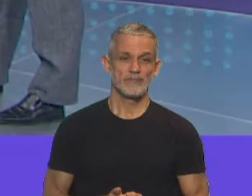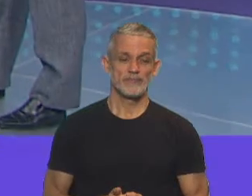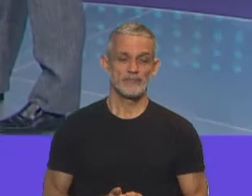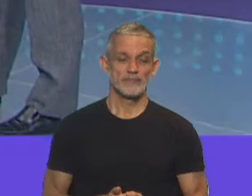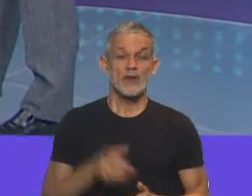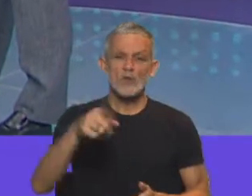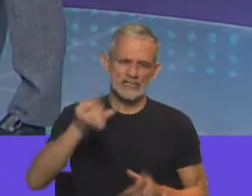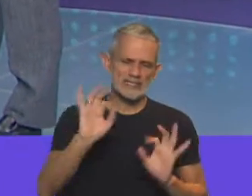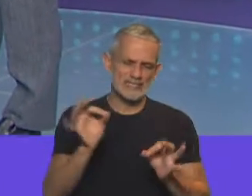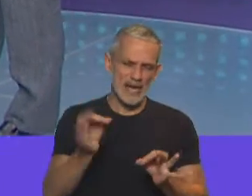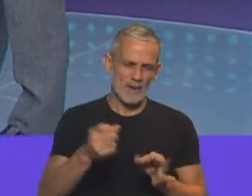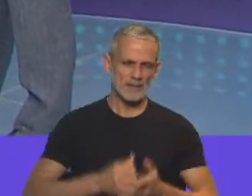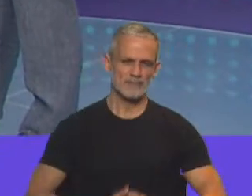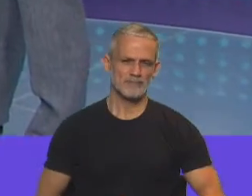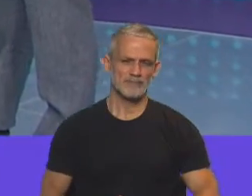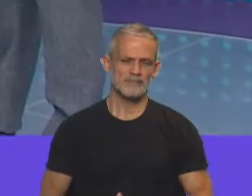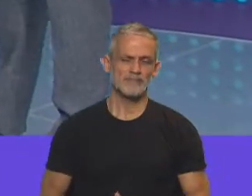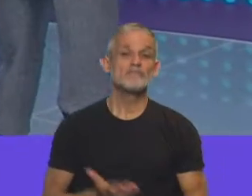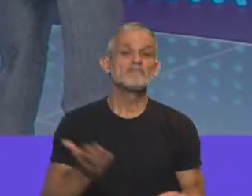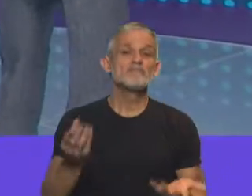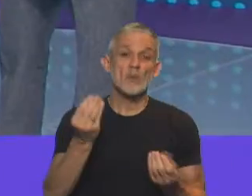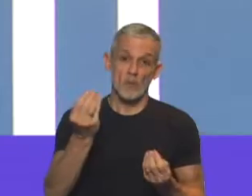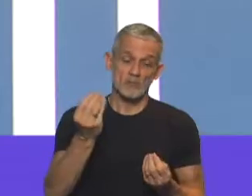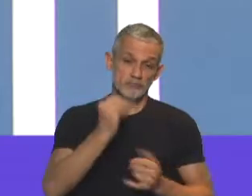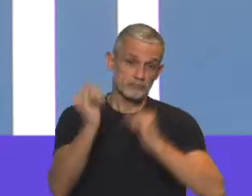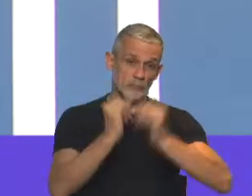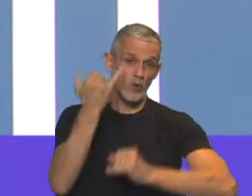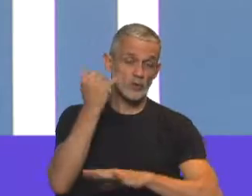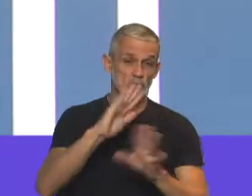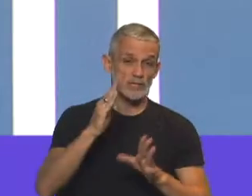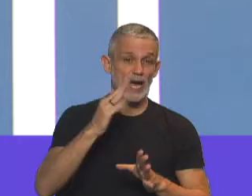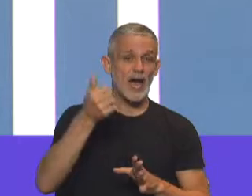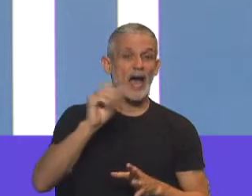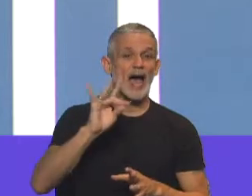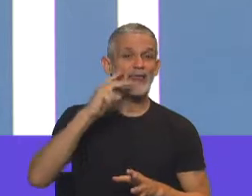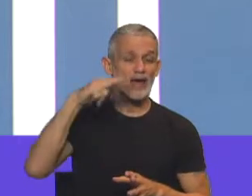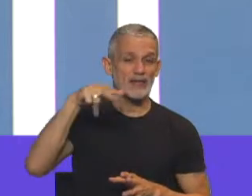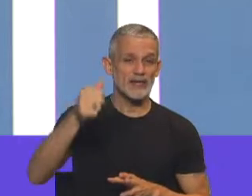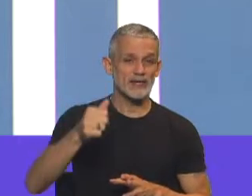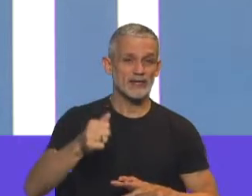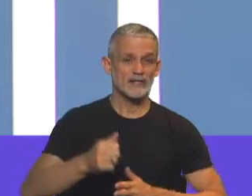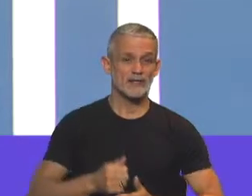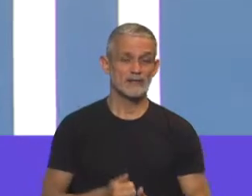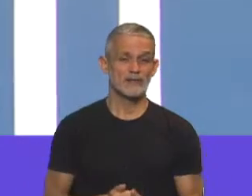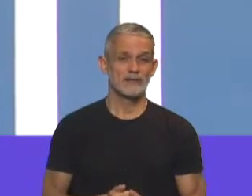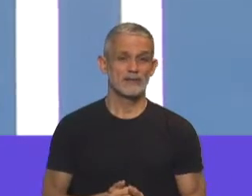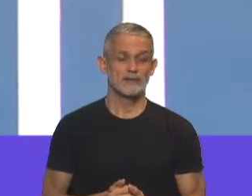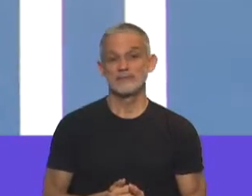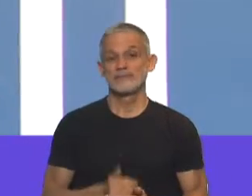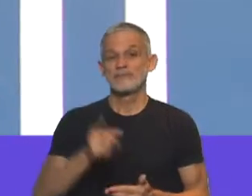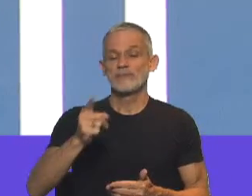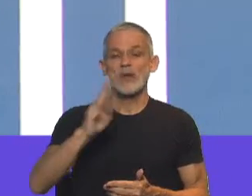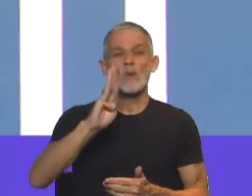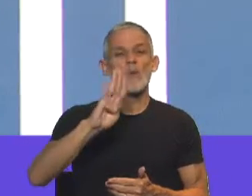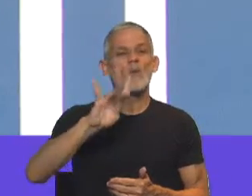ustedes saben porque lo contó la señora adriana bloomberg